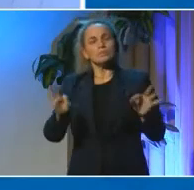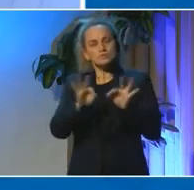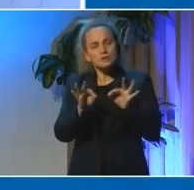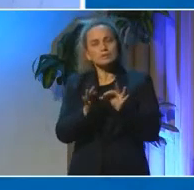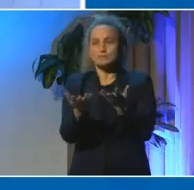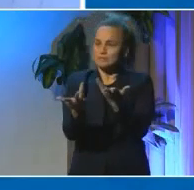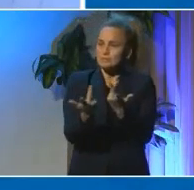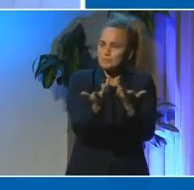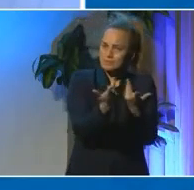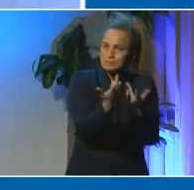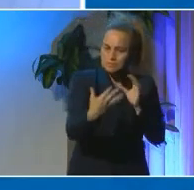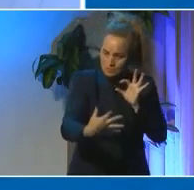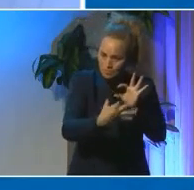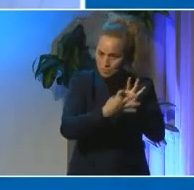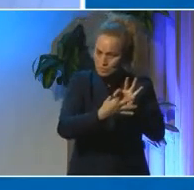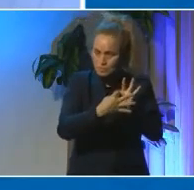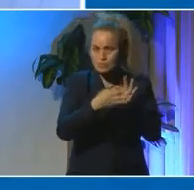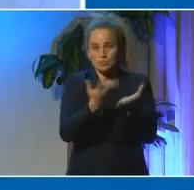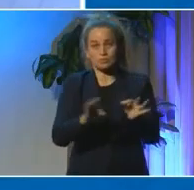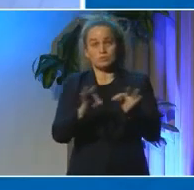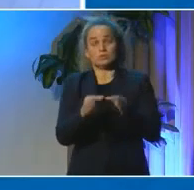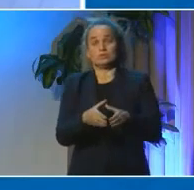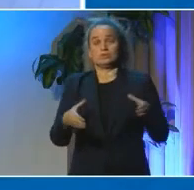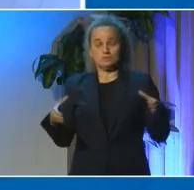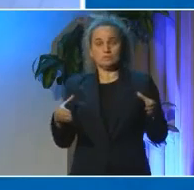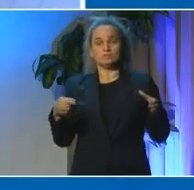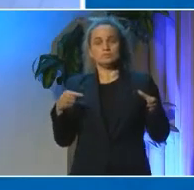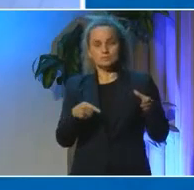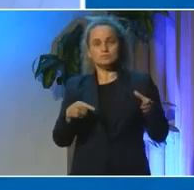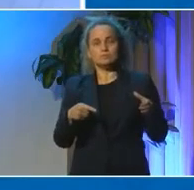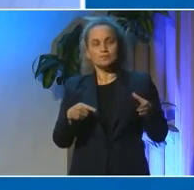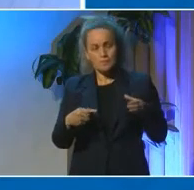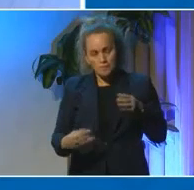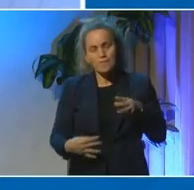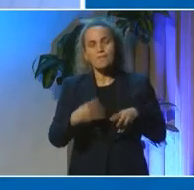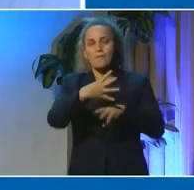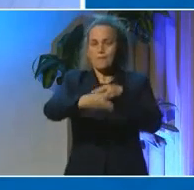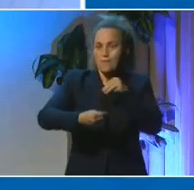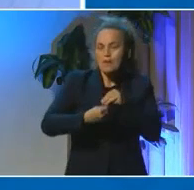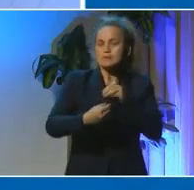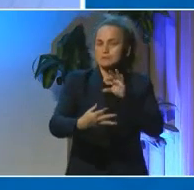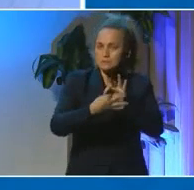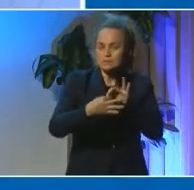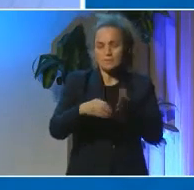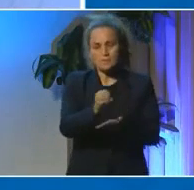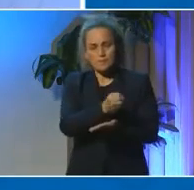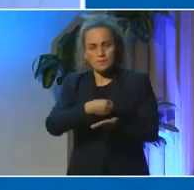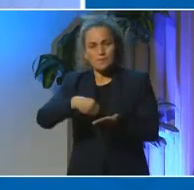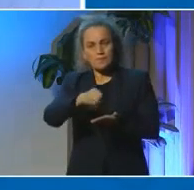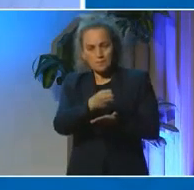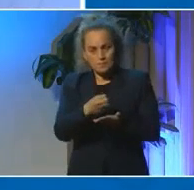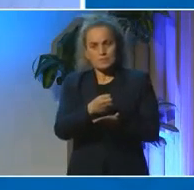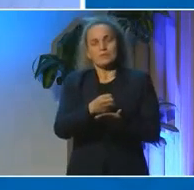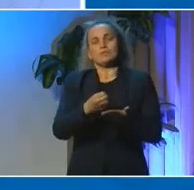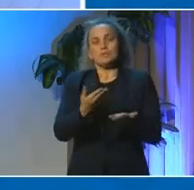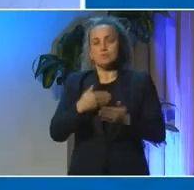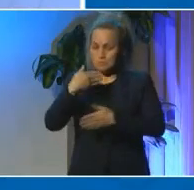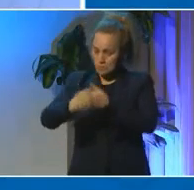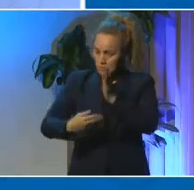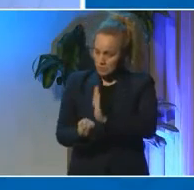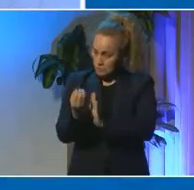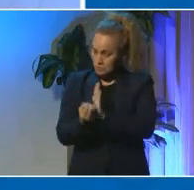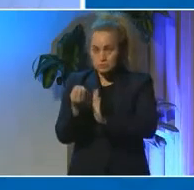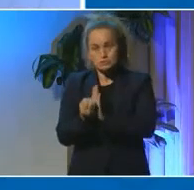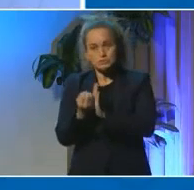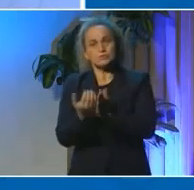sumemos todos porque esto puede ser más grande en donde más involucremos esos bioactivos en nuestros proces procesos productivos y en los